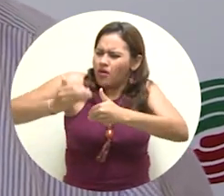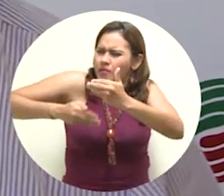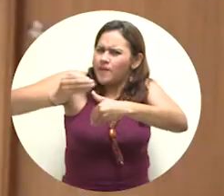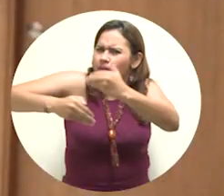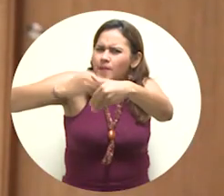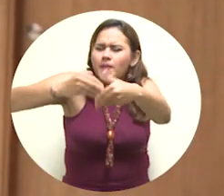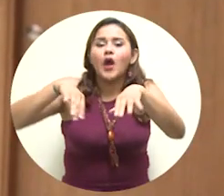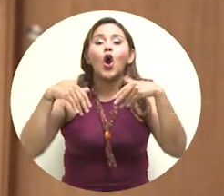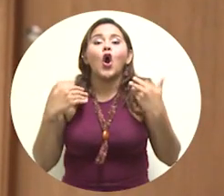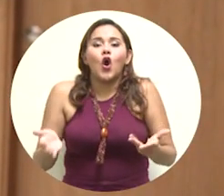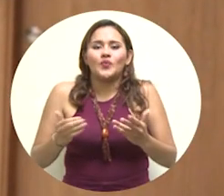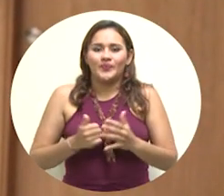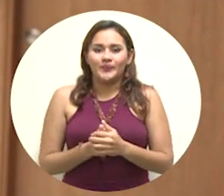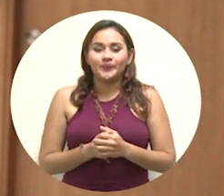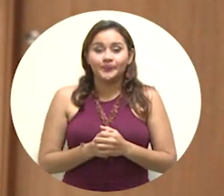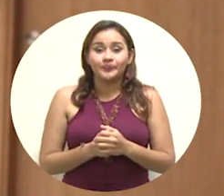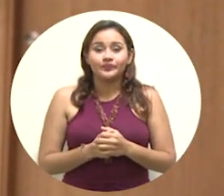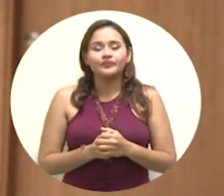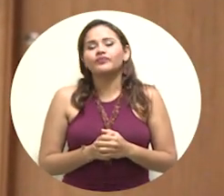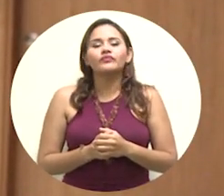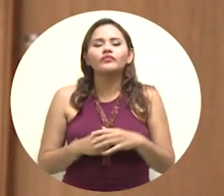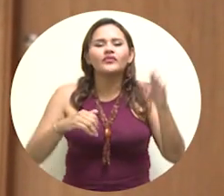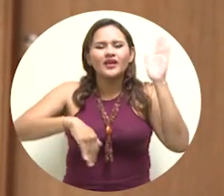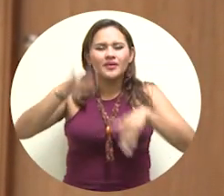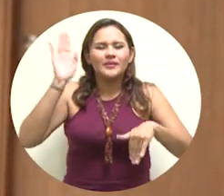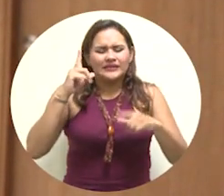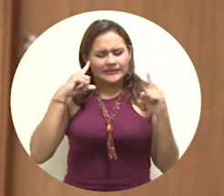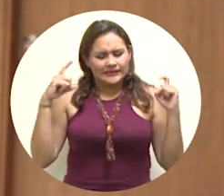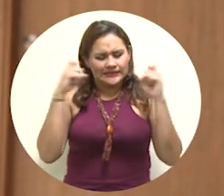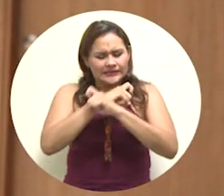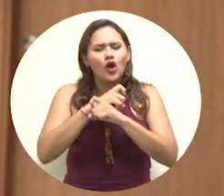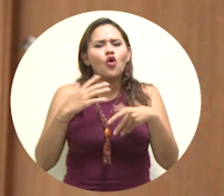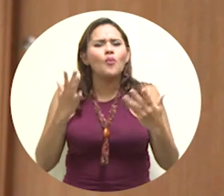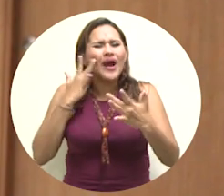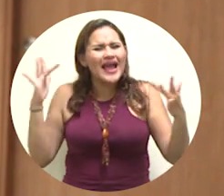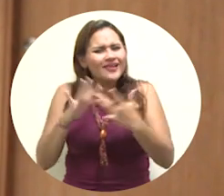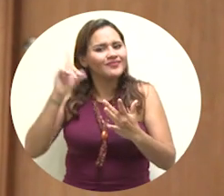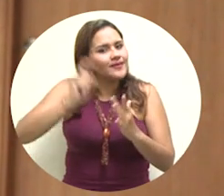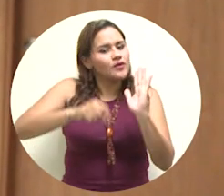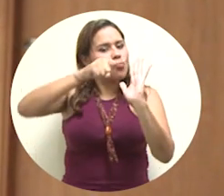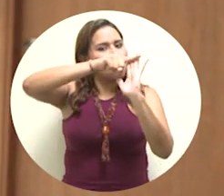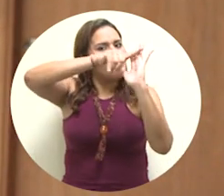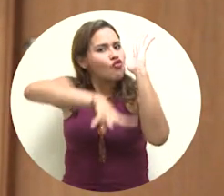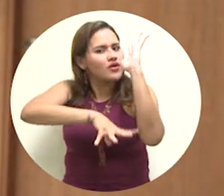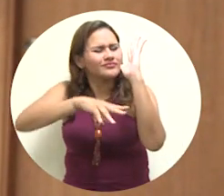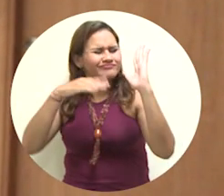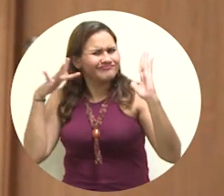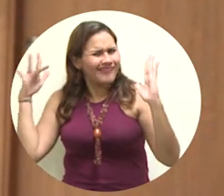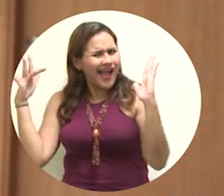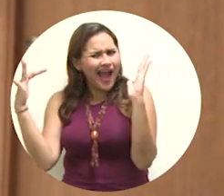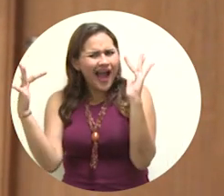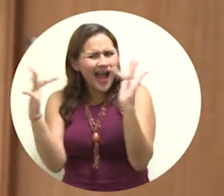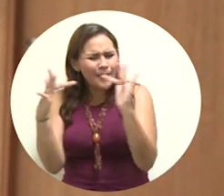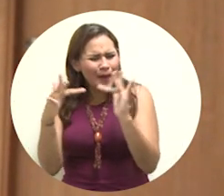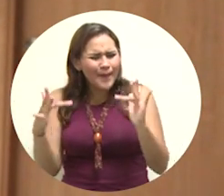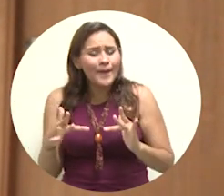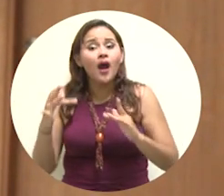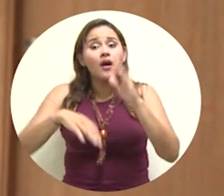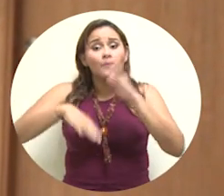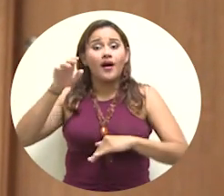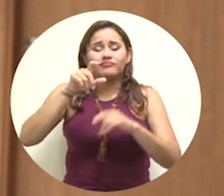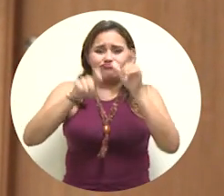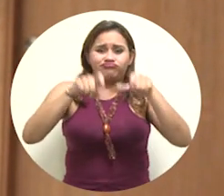los insumos. Cómo mejorar los programas curriculares, cómo mejorar la formación de los profesionales